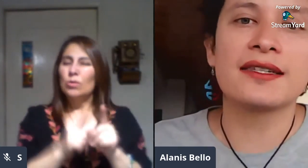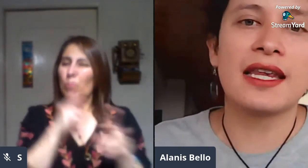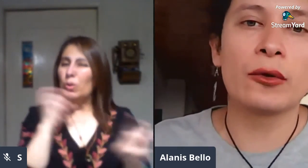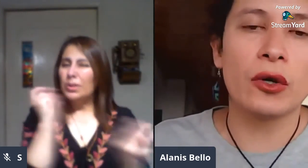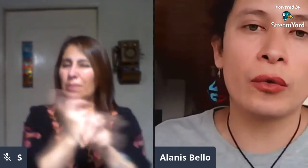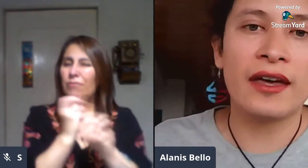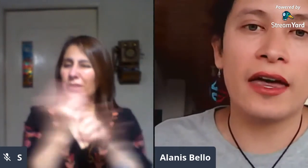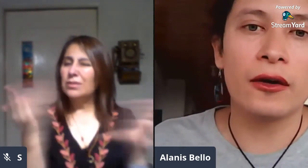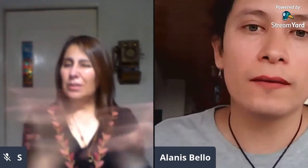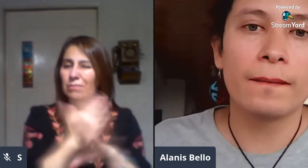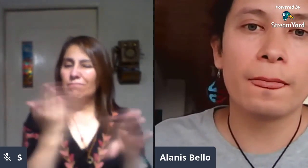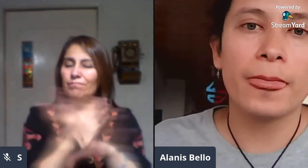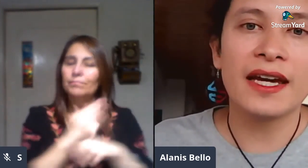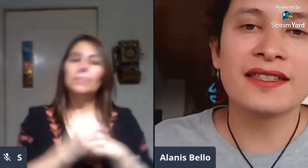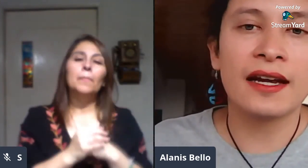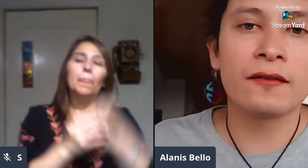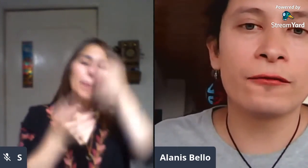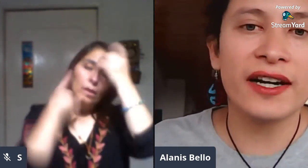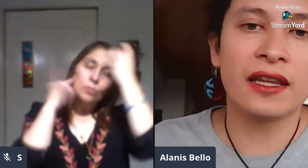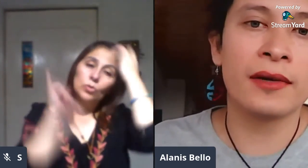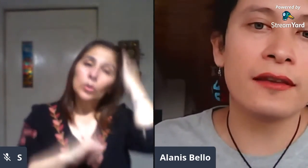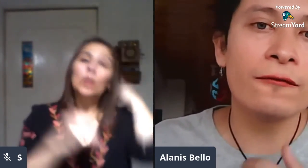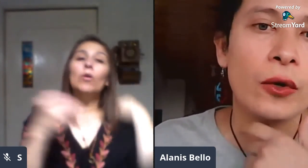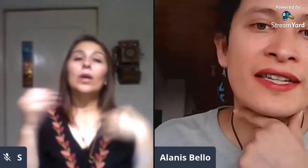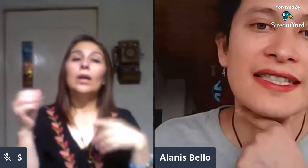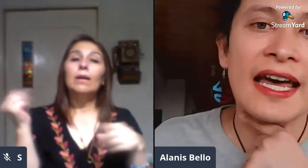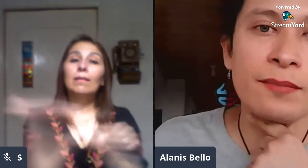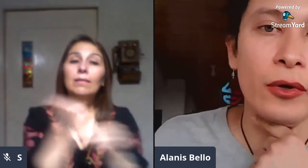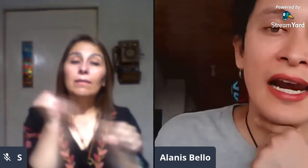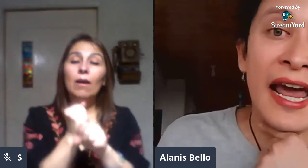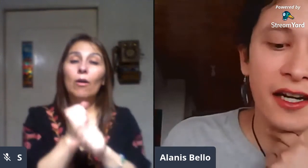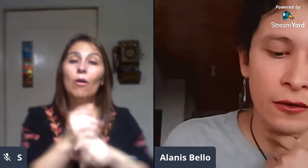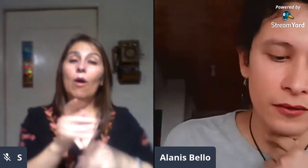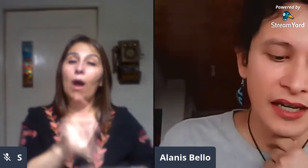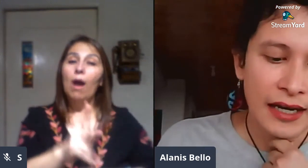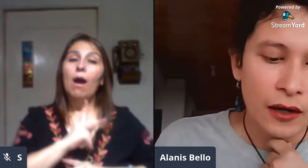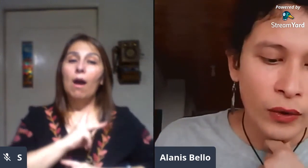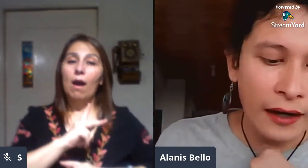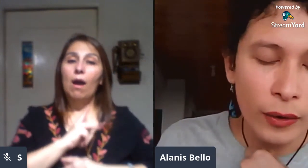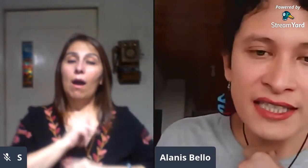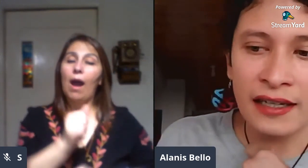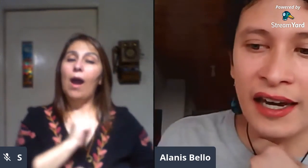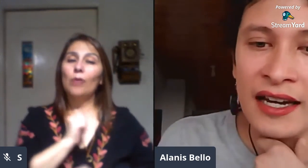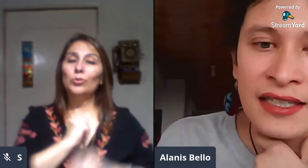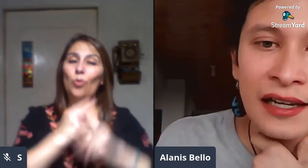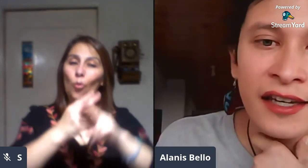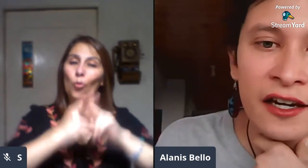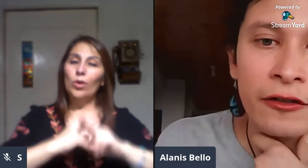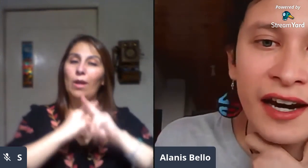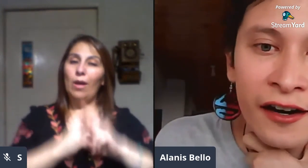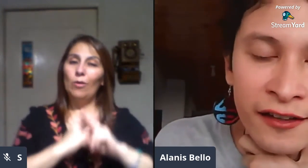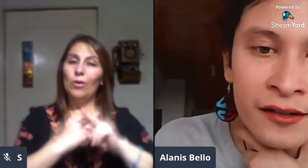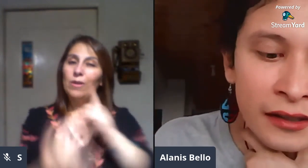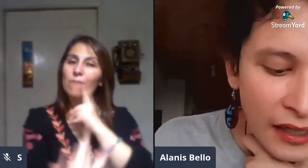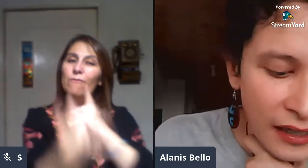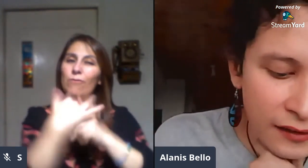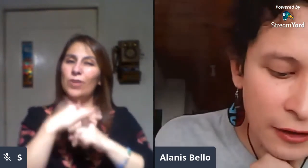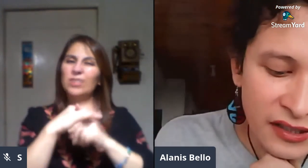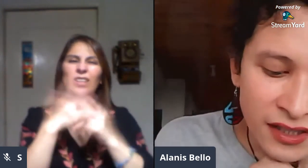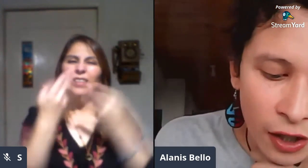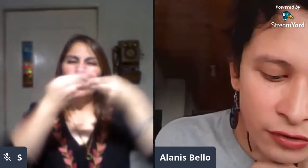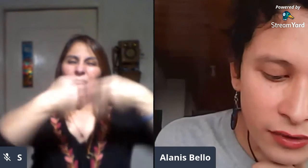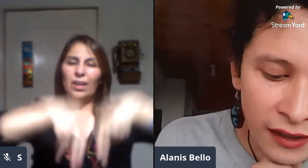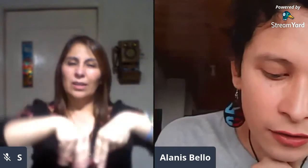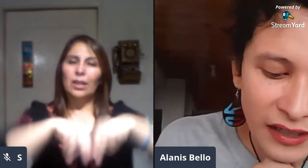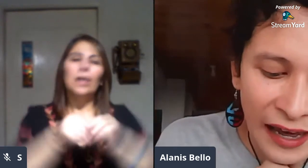las prácticas del autocuidado están fuertemente influenciadas por el género. Una encuesta que hace el diario The Guardian de